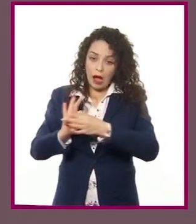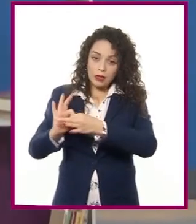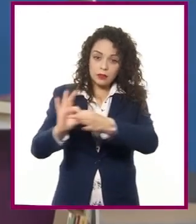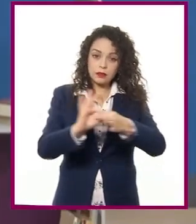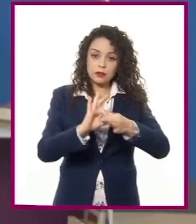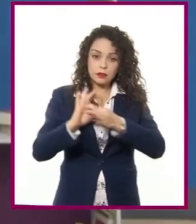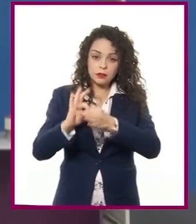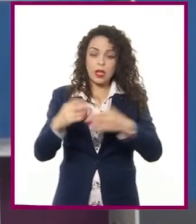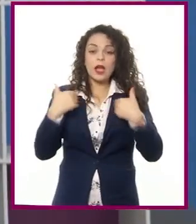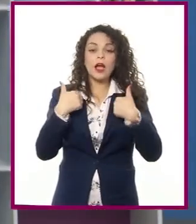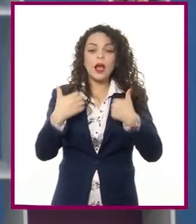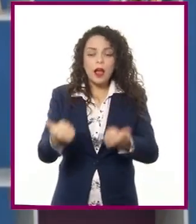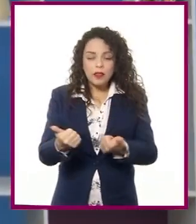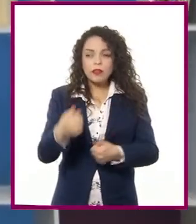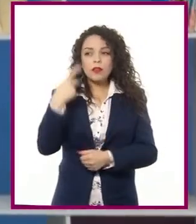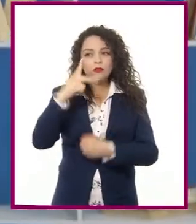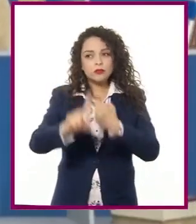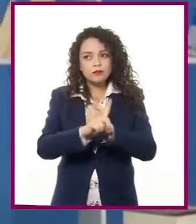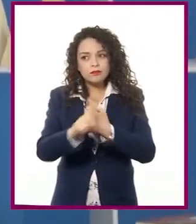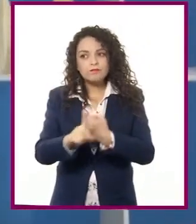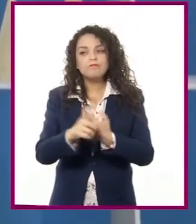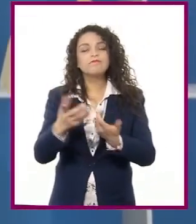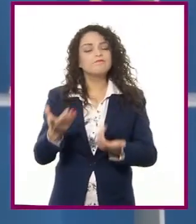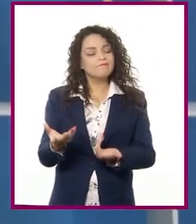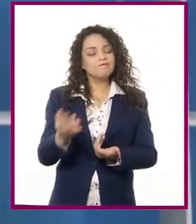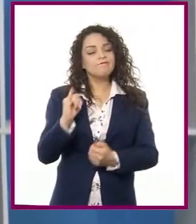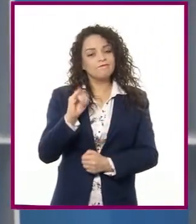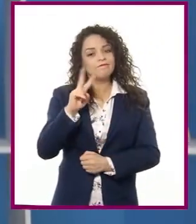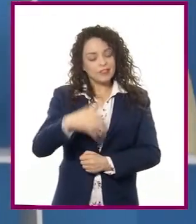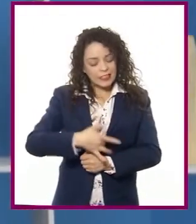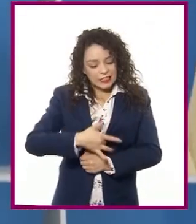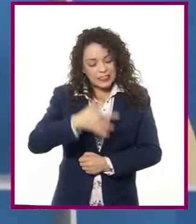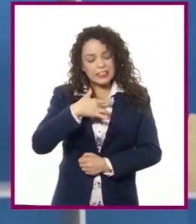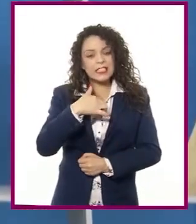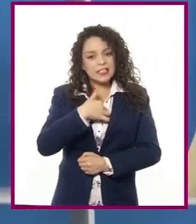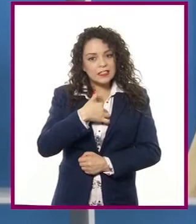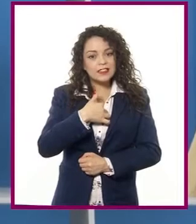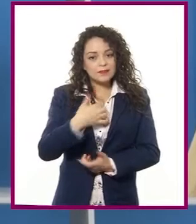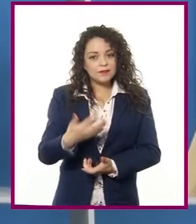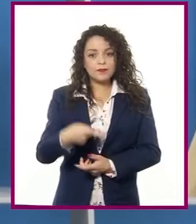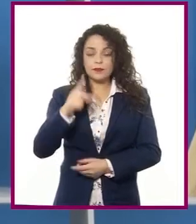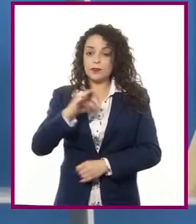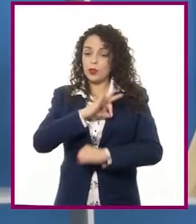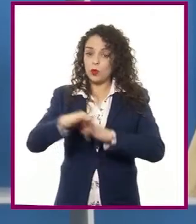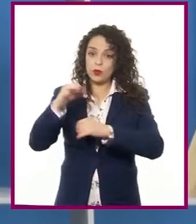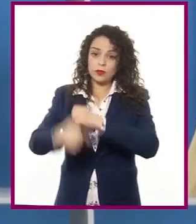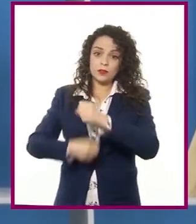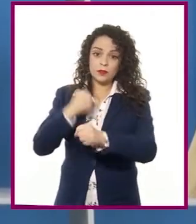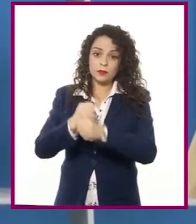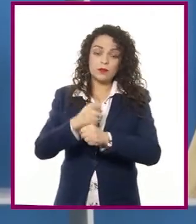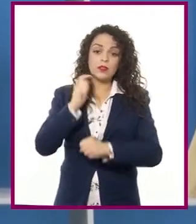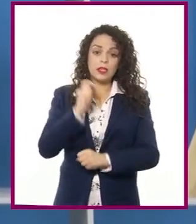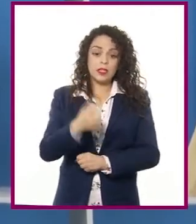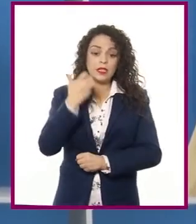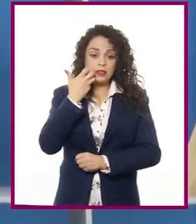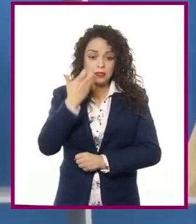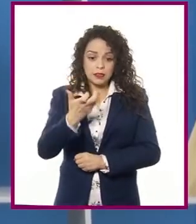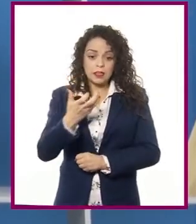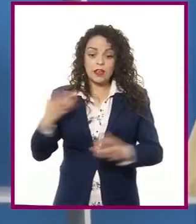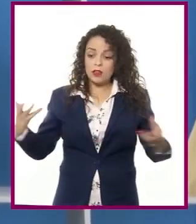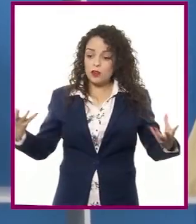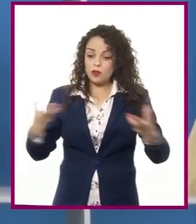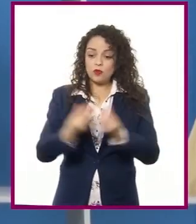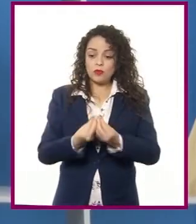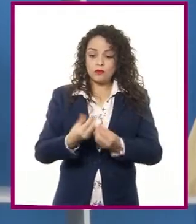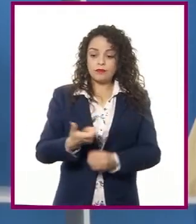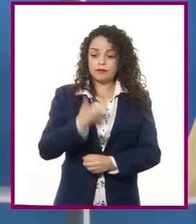empática. Al igual que con el Internet, en las últimas décadas se ha buscado la integración económica del mundo,